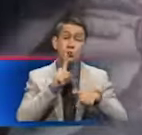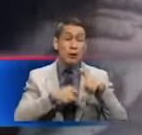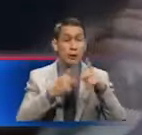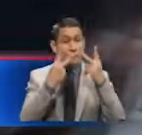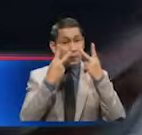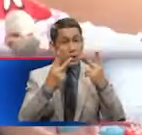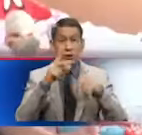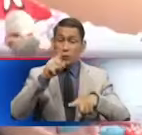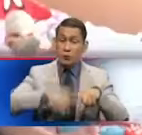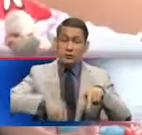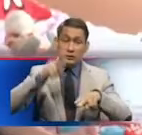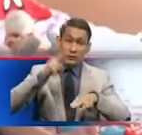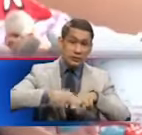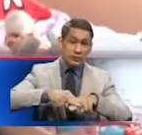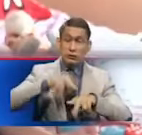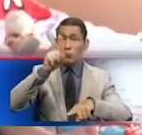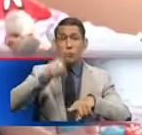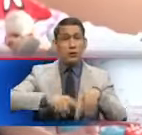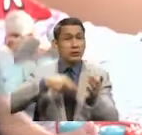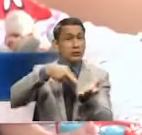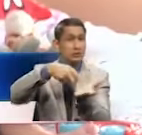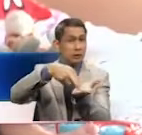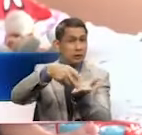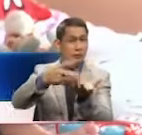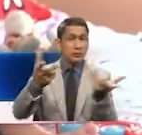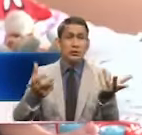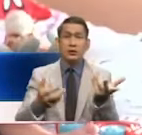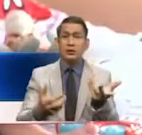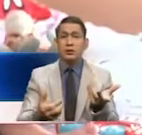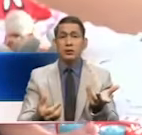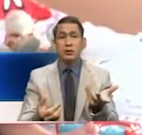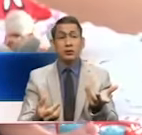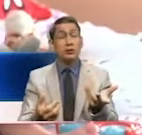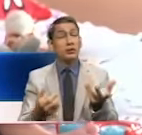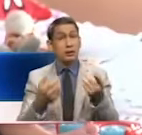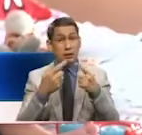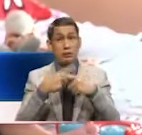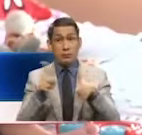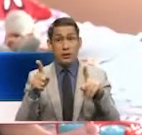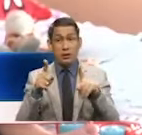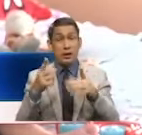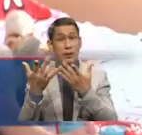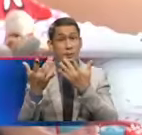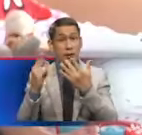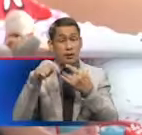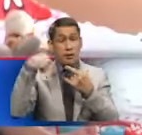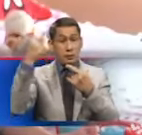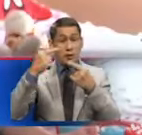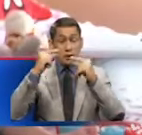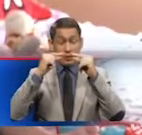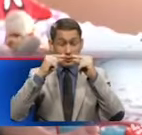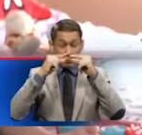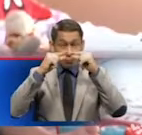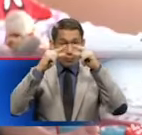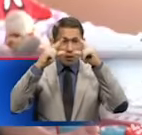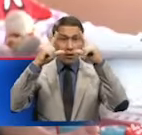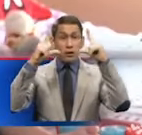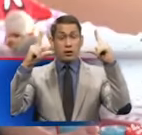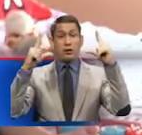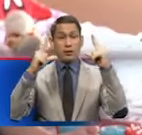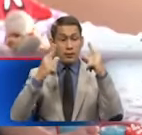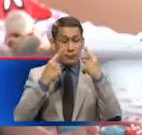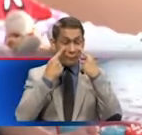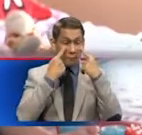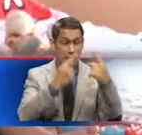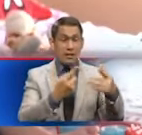sentarse o caminar. Yo me hago la idea de que es una pesadilla y me voy a despertar y todo va a ser un mal sueño y poderle ver a mi hijo caminar,